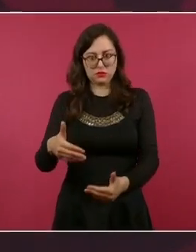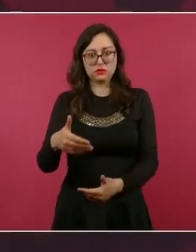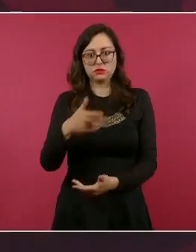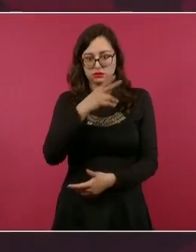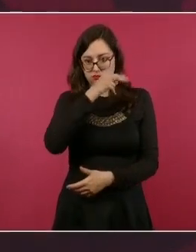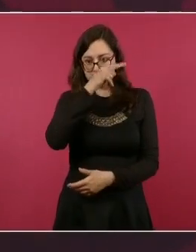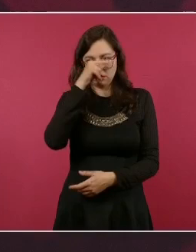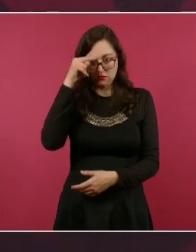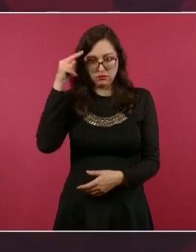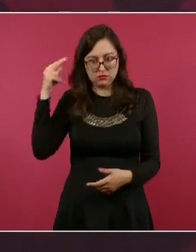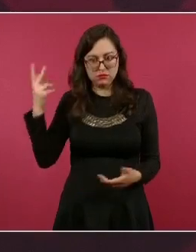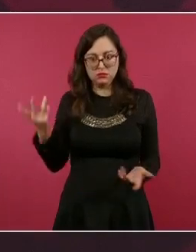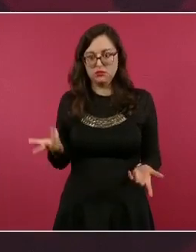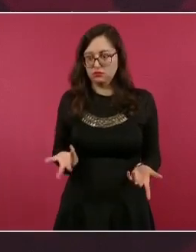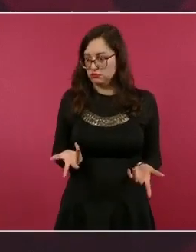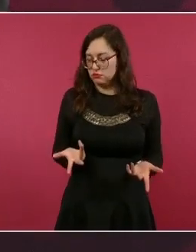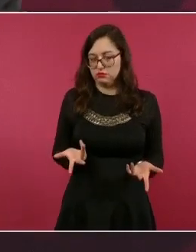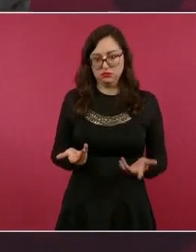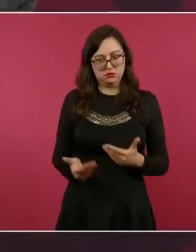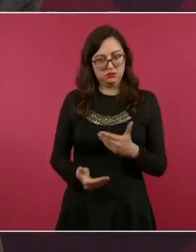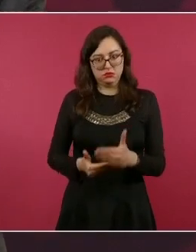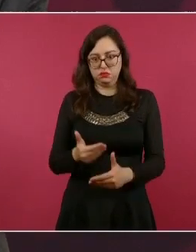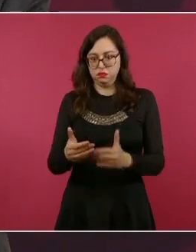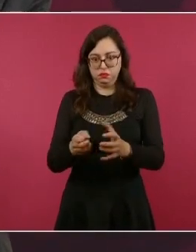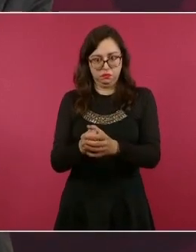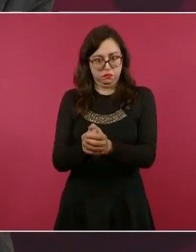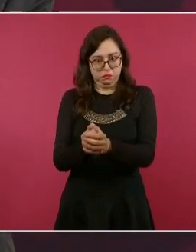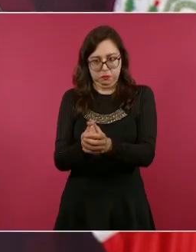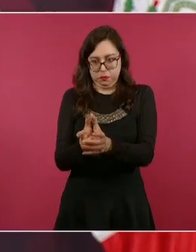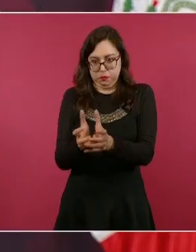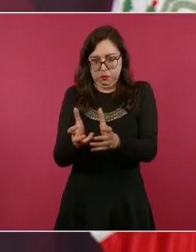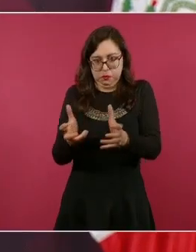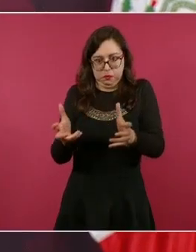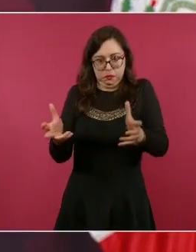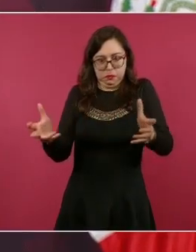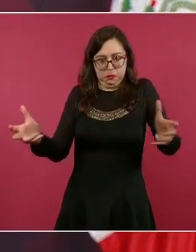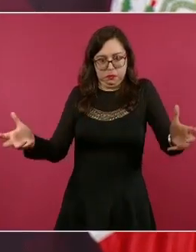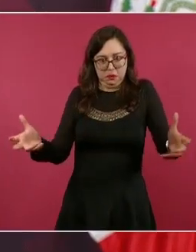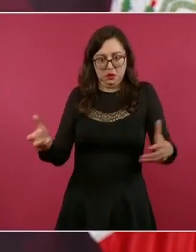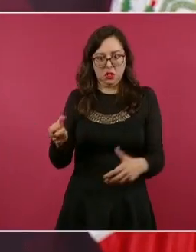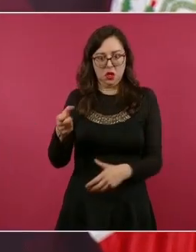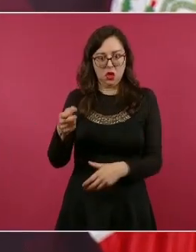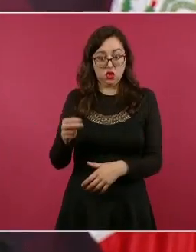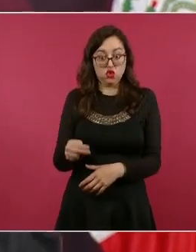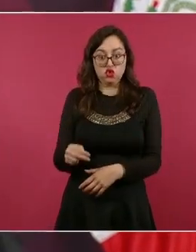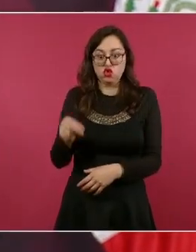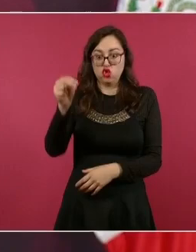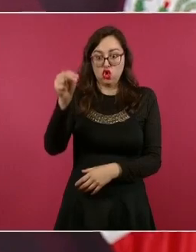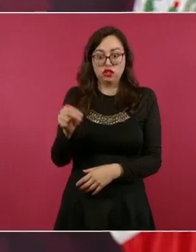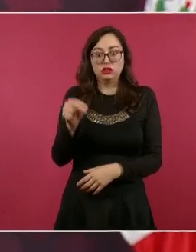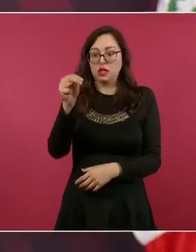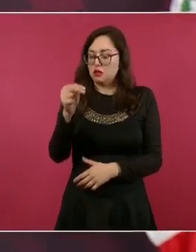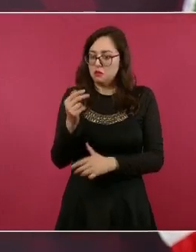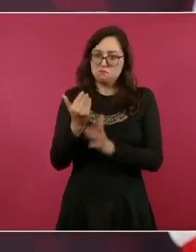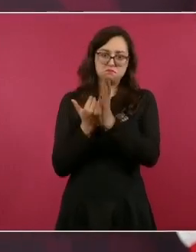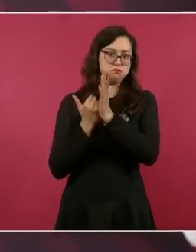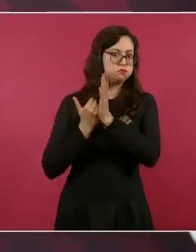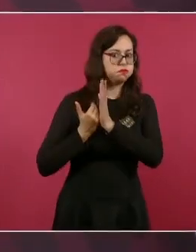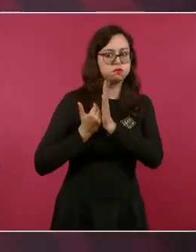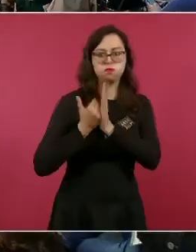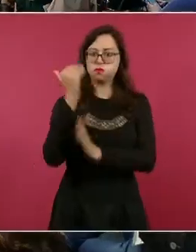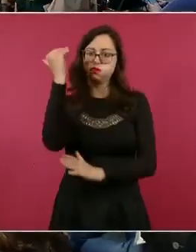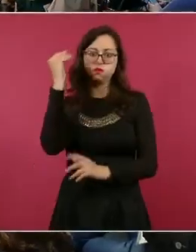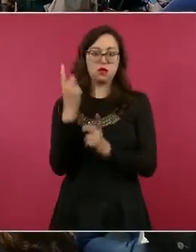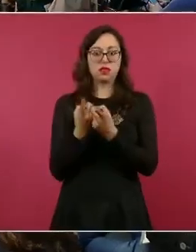ser todo Nayarit, todas las costas de Nayarit, sobre todo el norte de Nayarit, va para allá